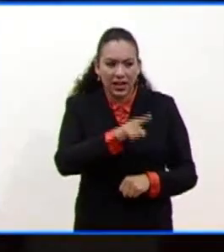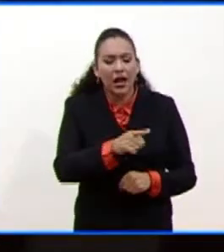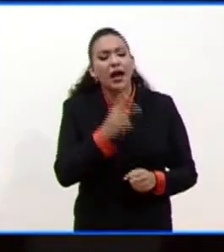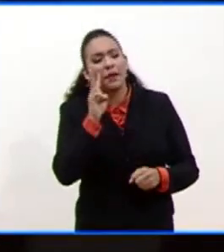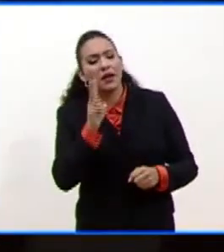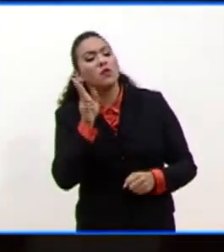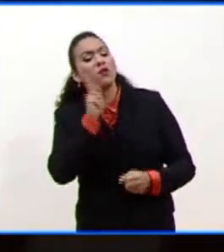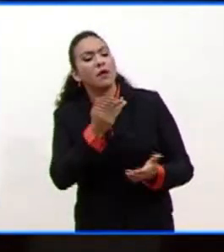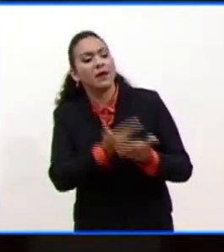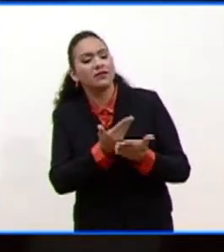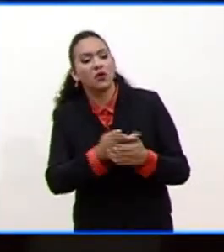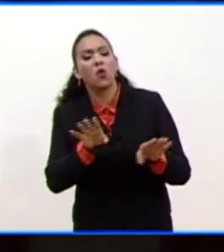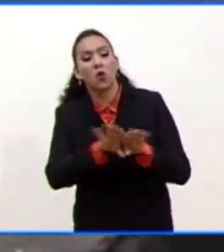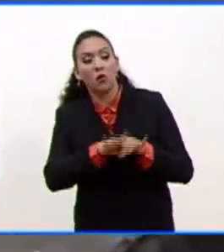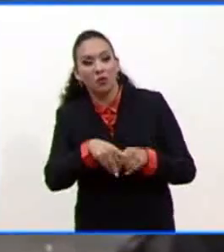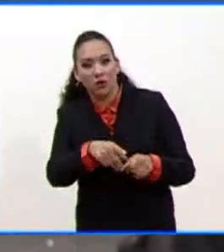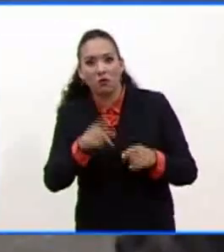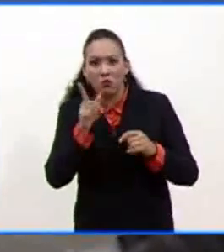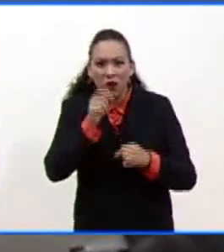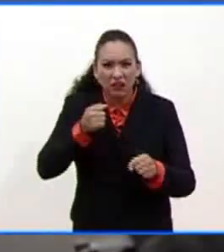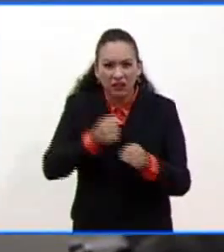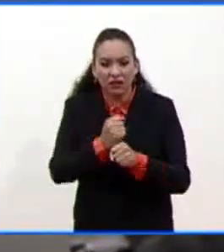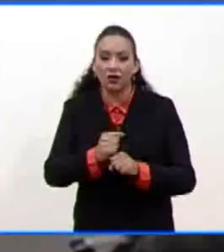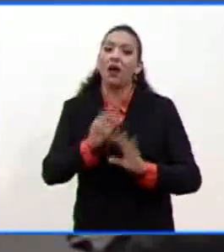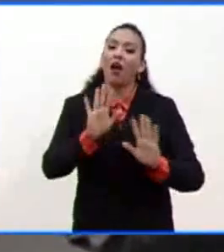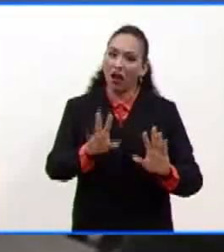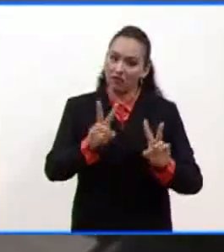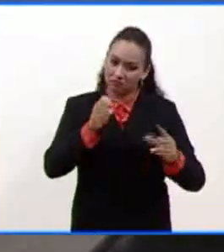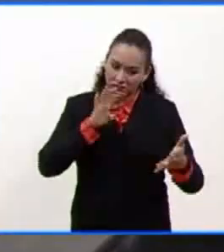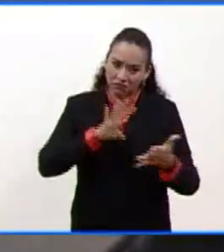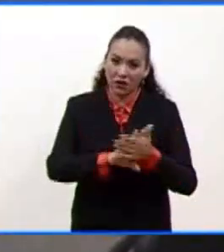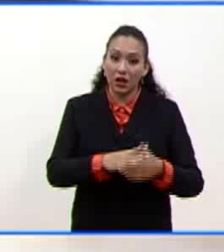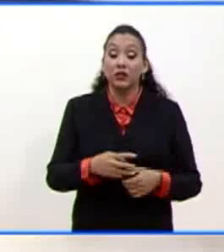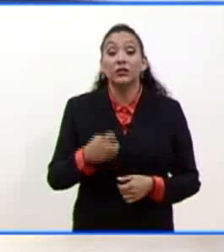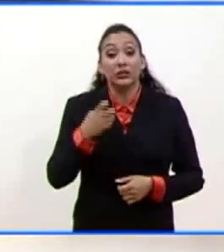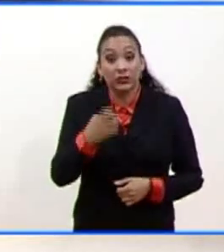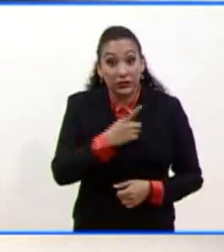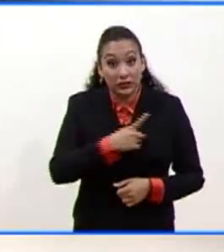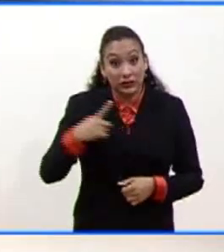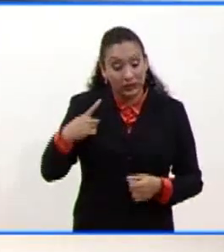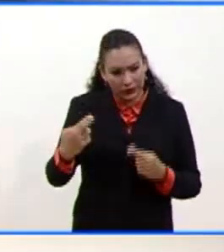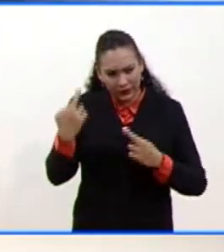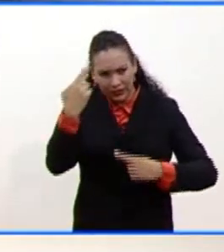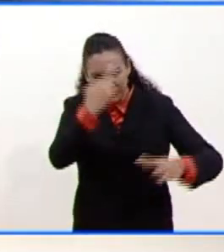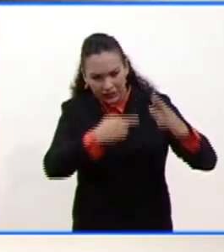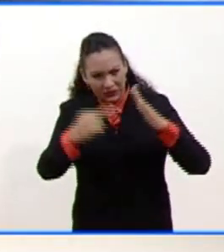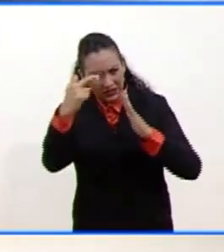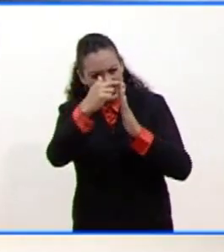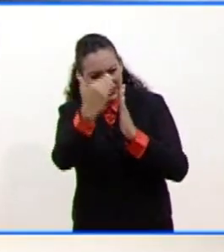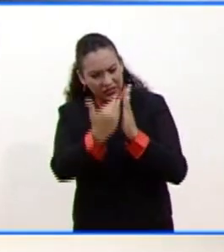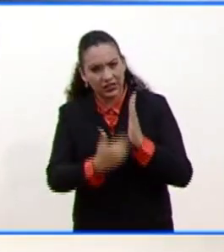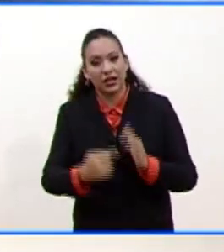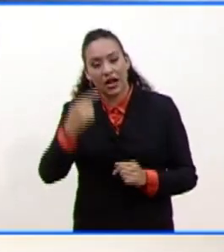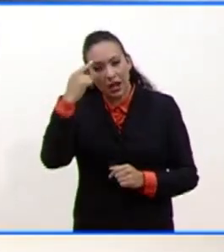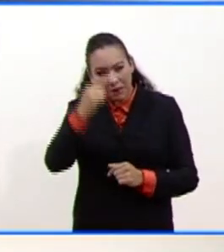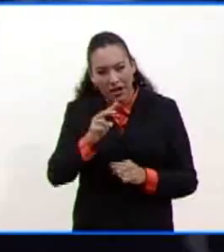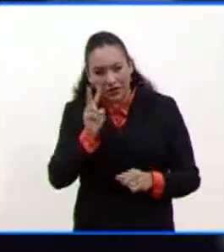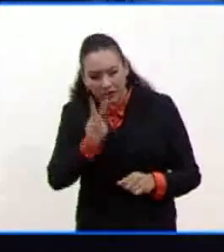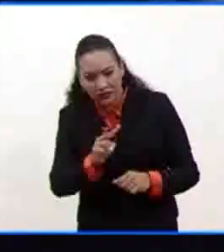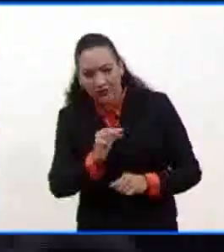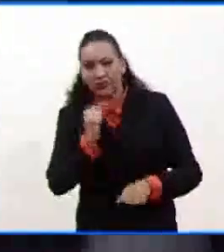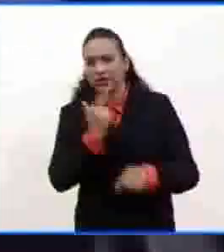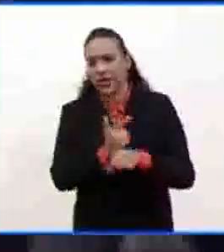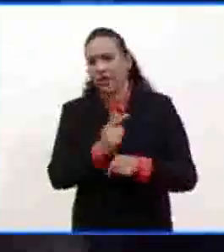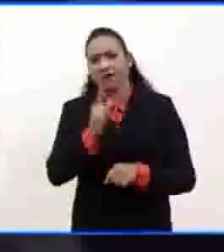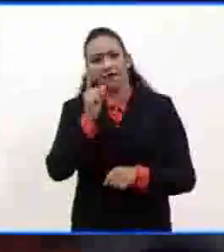desahogo de pruebas incorporadas a la causa penal, caso en el que tendrá que aplicar las directrices de exclusión. Además,